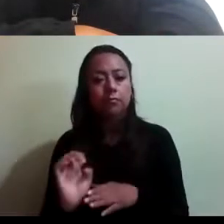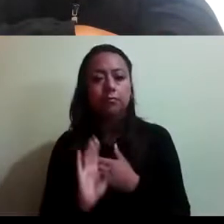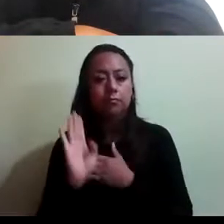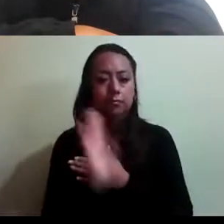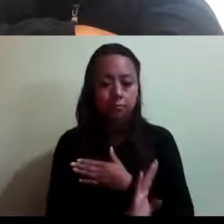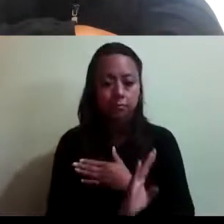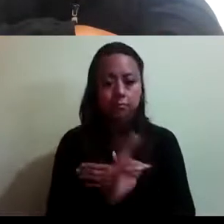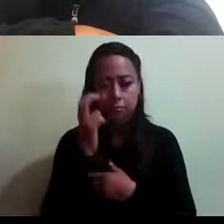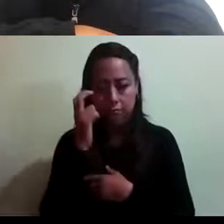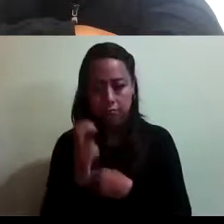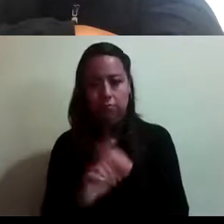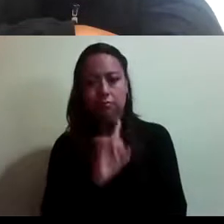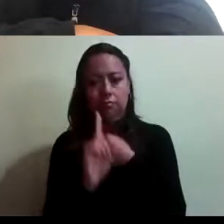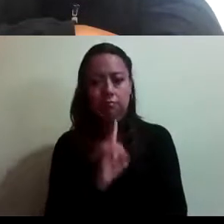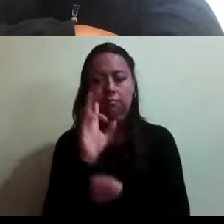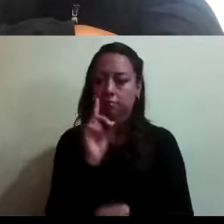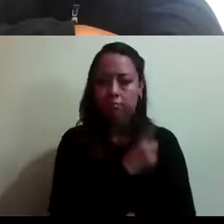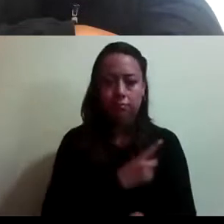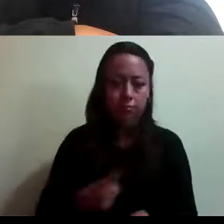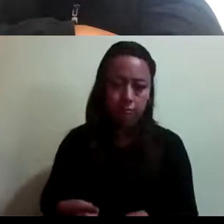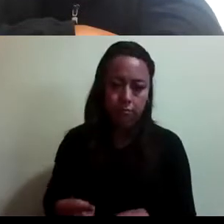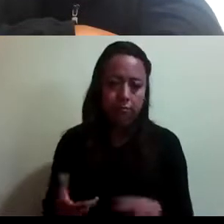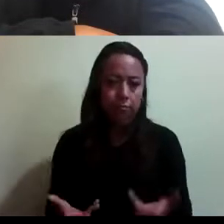estas situaciones que no deben ser nada